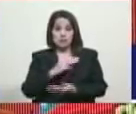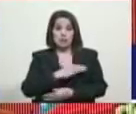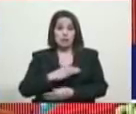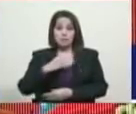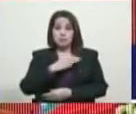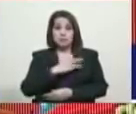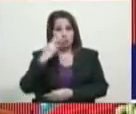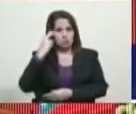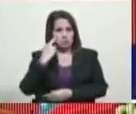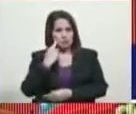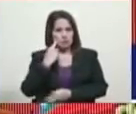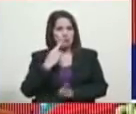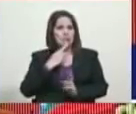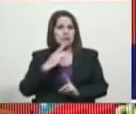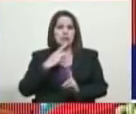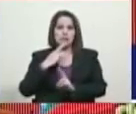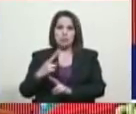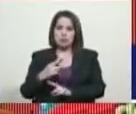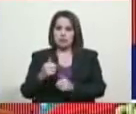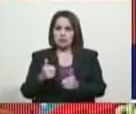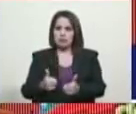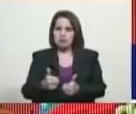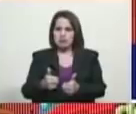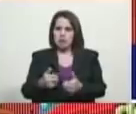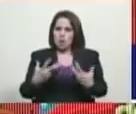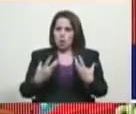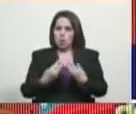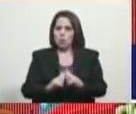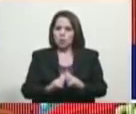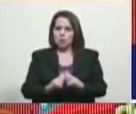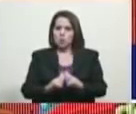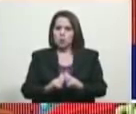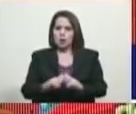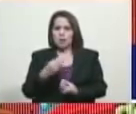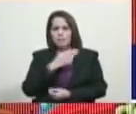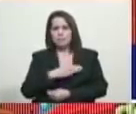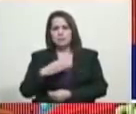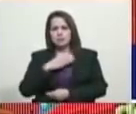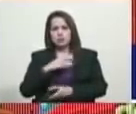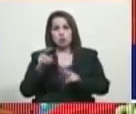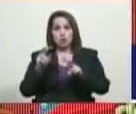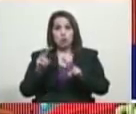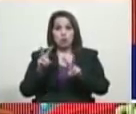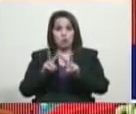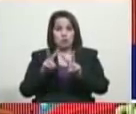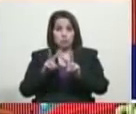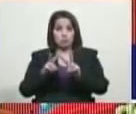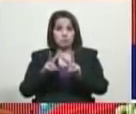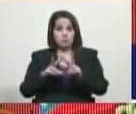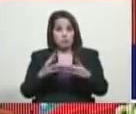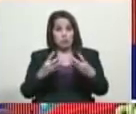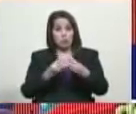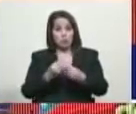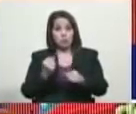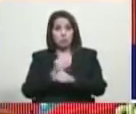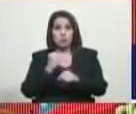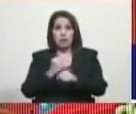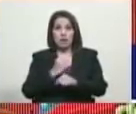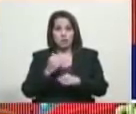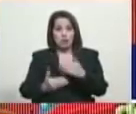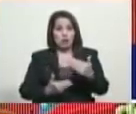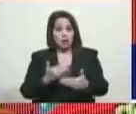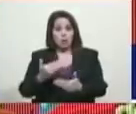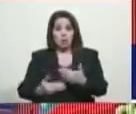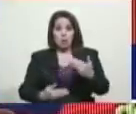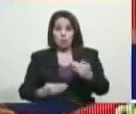ha dado grandes resultados junto a la gran misión Vivienda Venezuela, y ese esfuerzo hay que mantenerlo construyendo viviendas para el